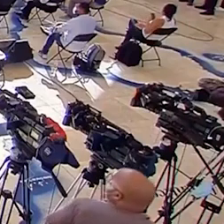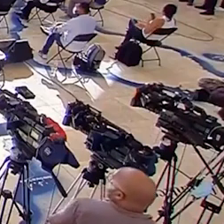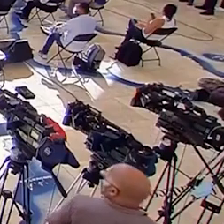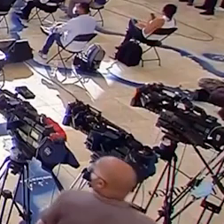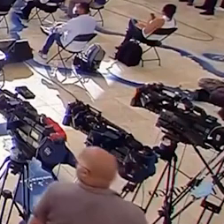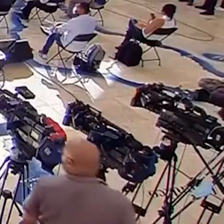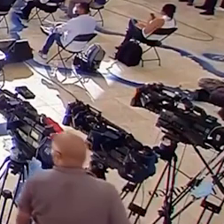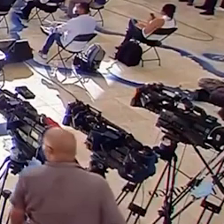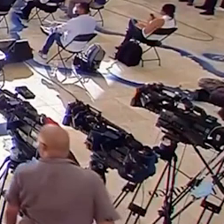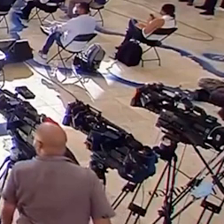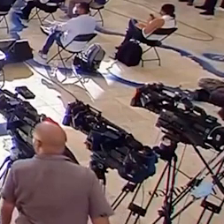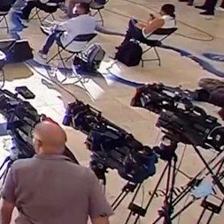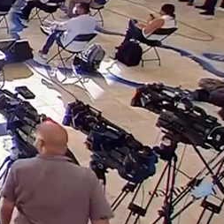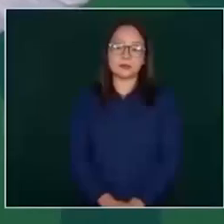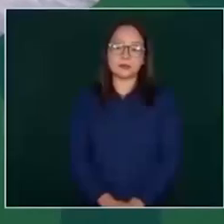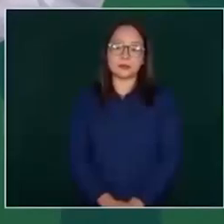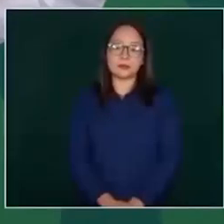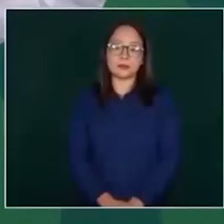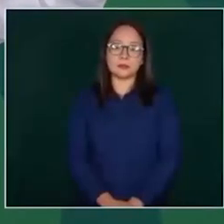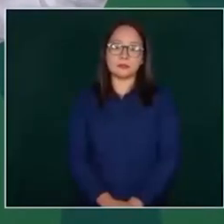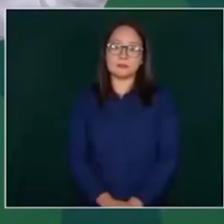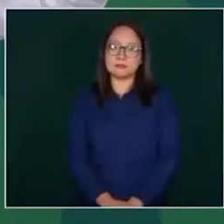Siempre, en cualquier obra,